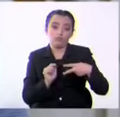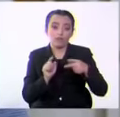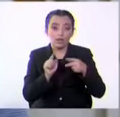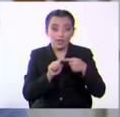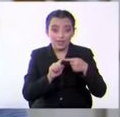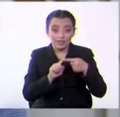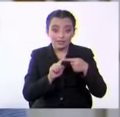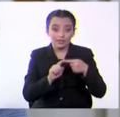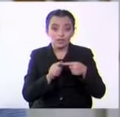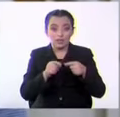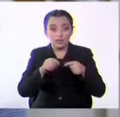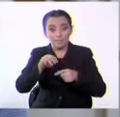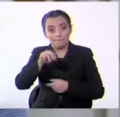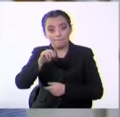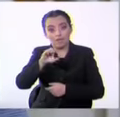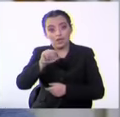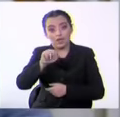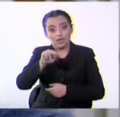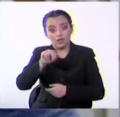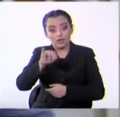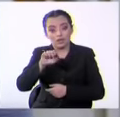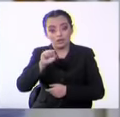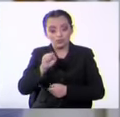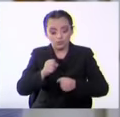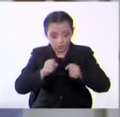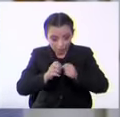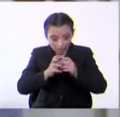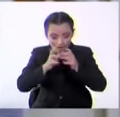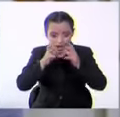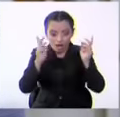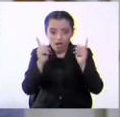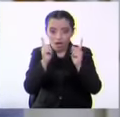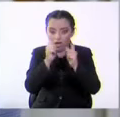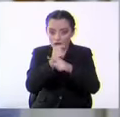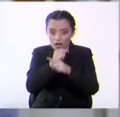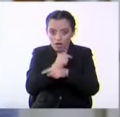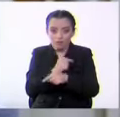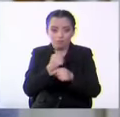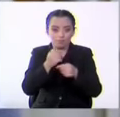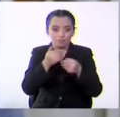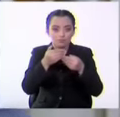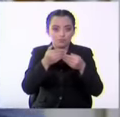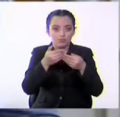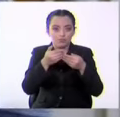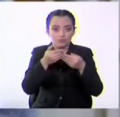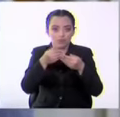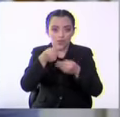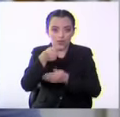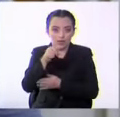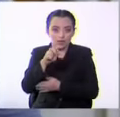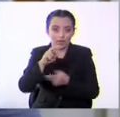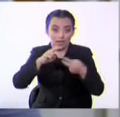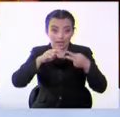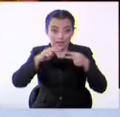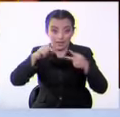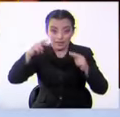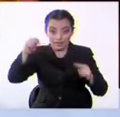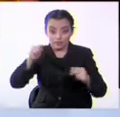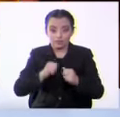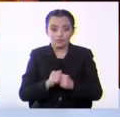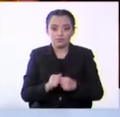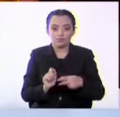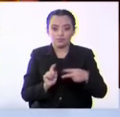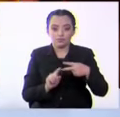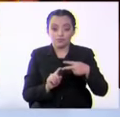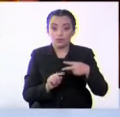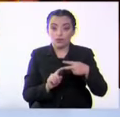a aumentar la variabilidad genética, es decir, que ya no solo tengamos estos alelos, sino que hayan otros nuevos.